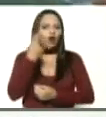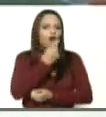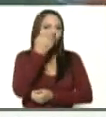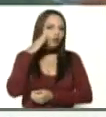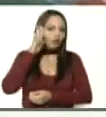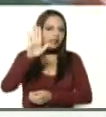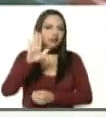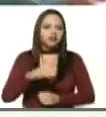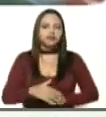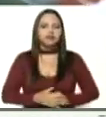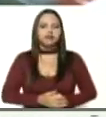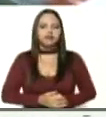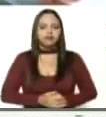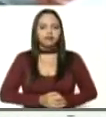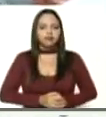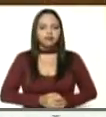compromiso.